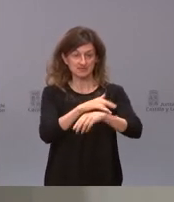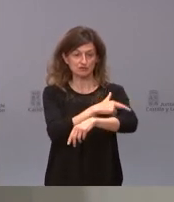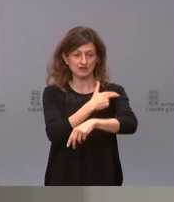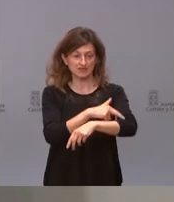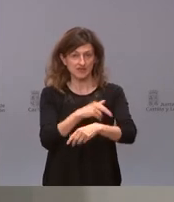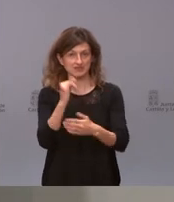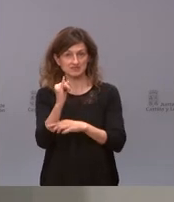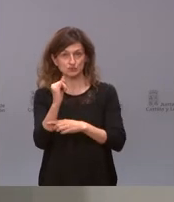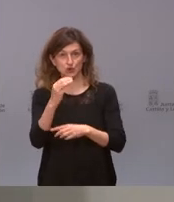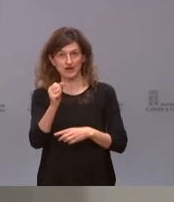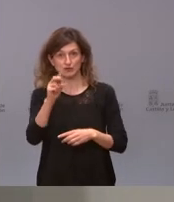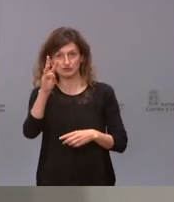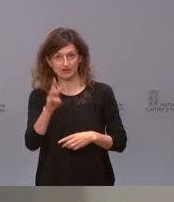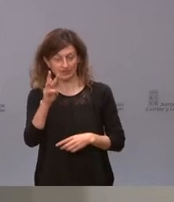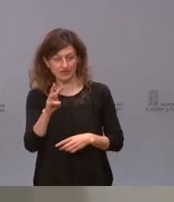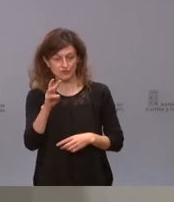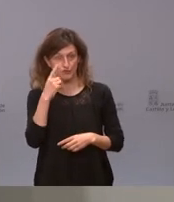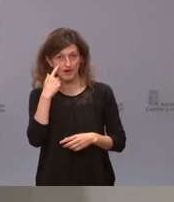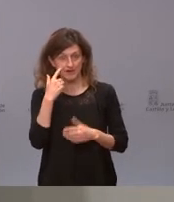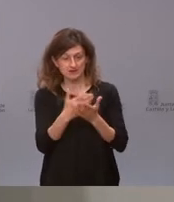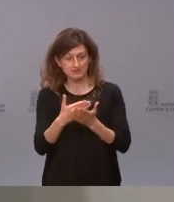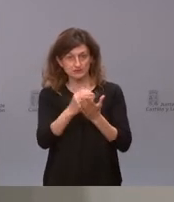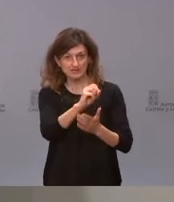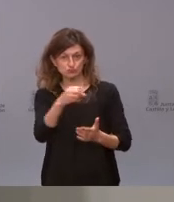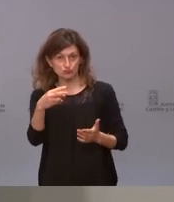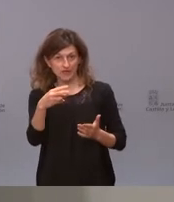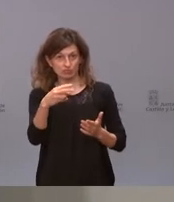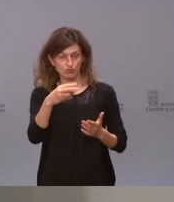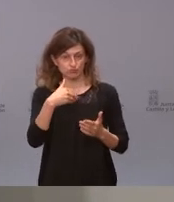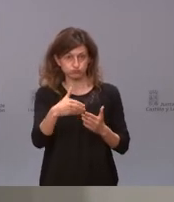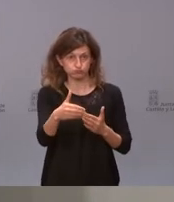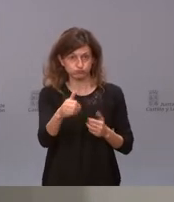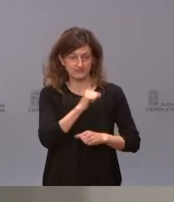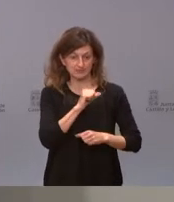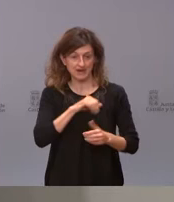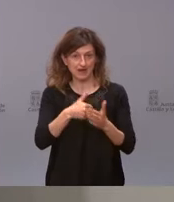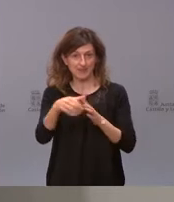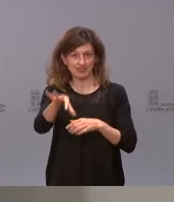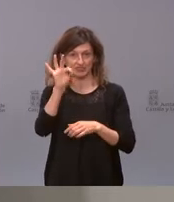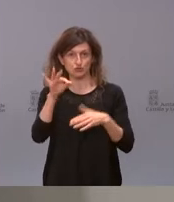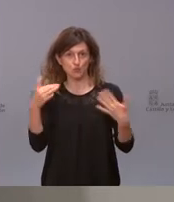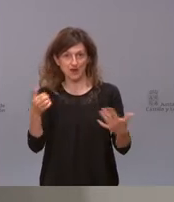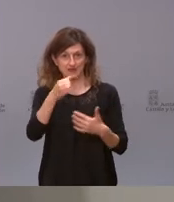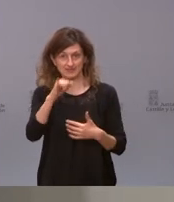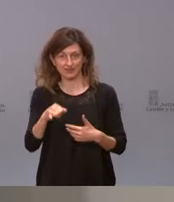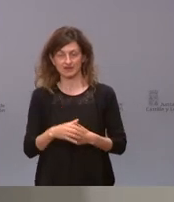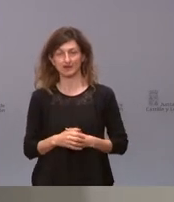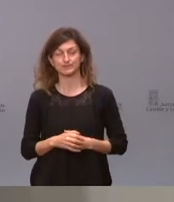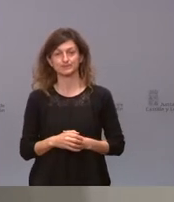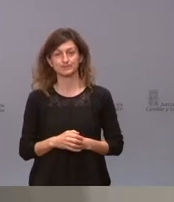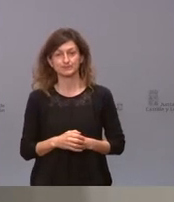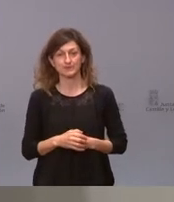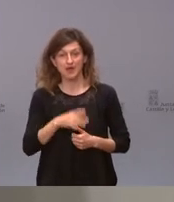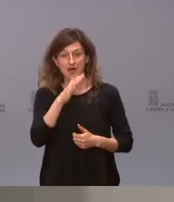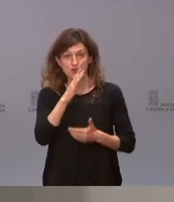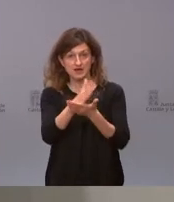al instituto carlos tercero habrá arrojado ya resultados y se podrá tomar una decisión en estos momentos nuestra